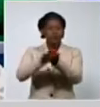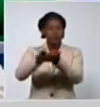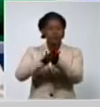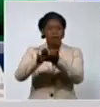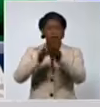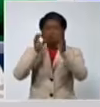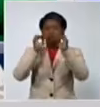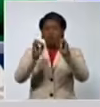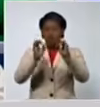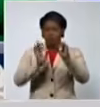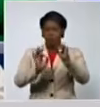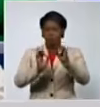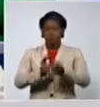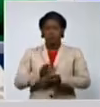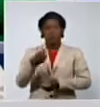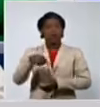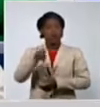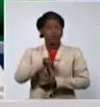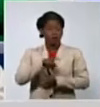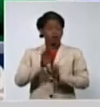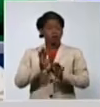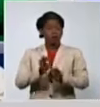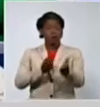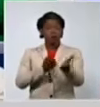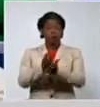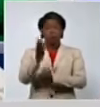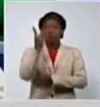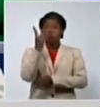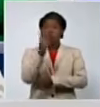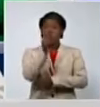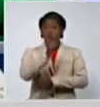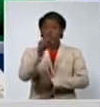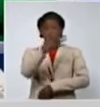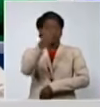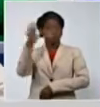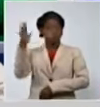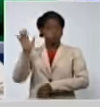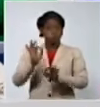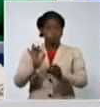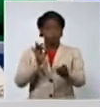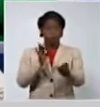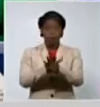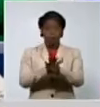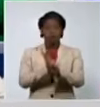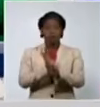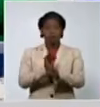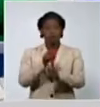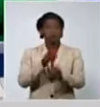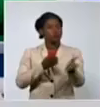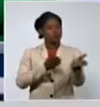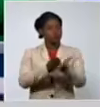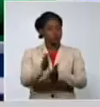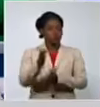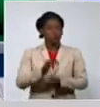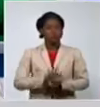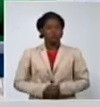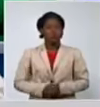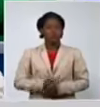Ayer se mantienen las 2 personas que se evacuaron y los 54 que han retornado a sus